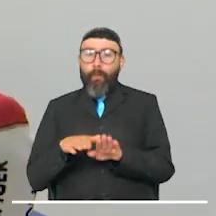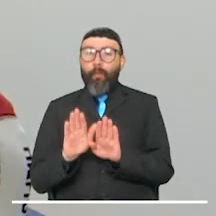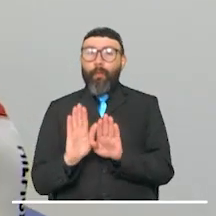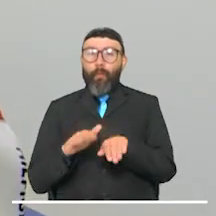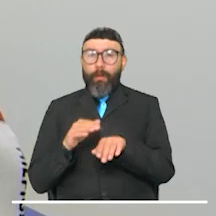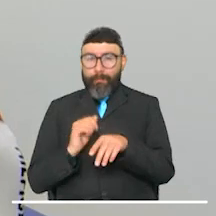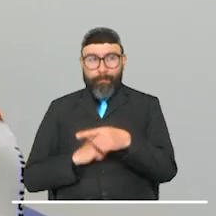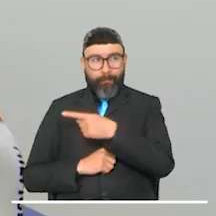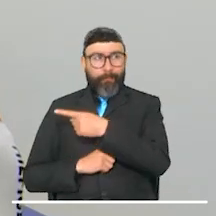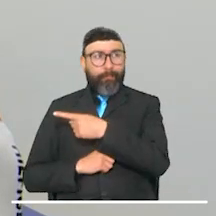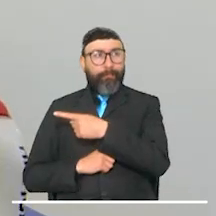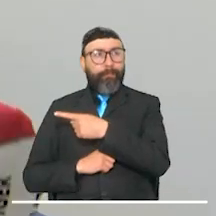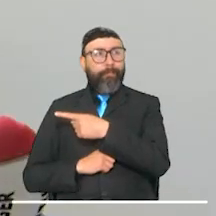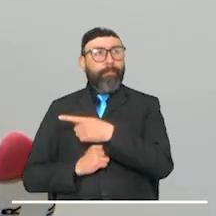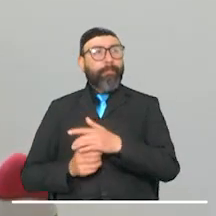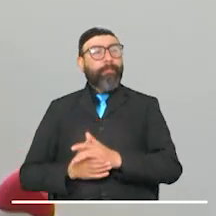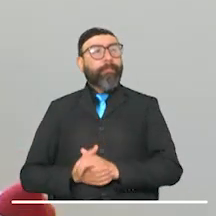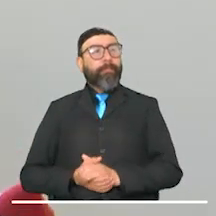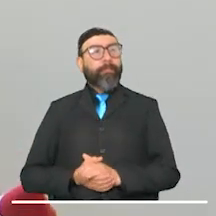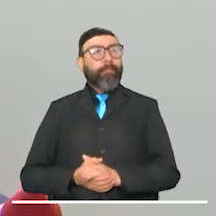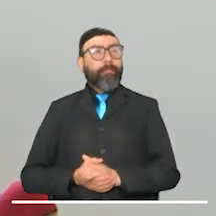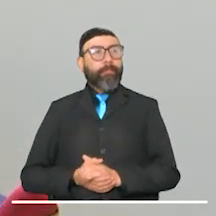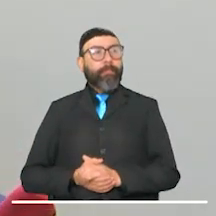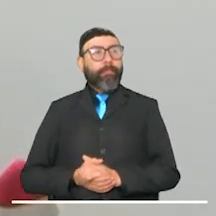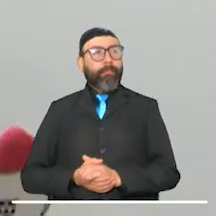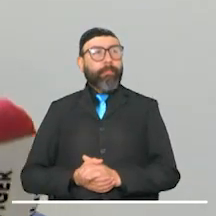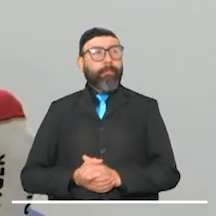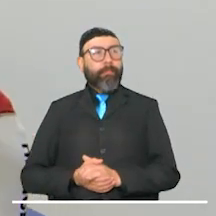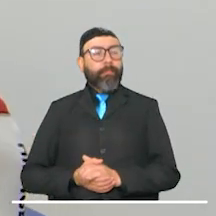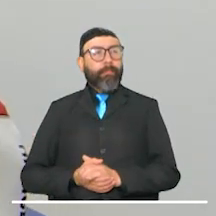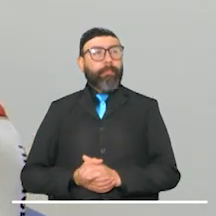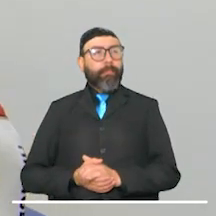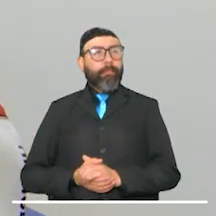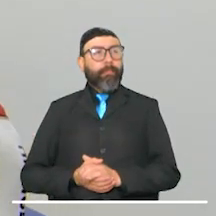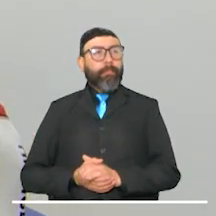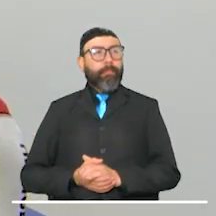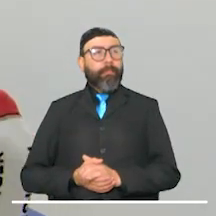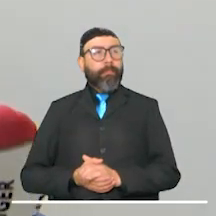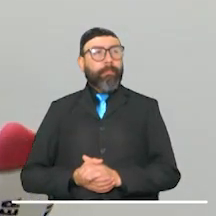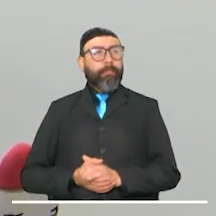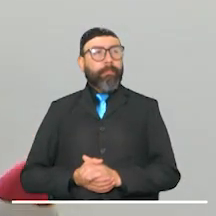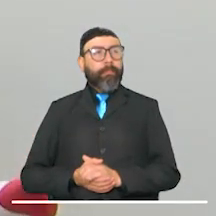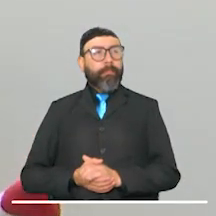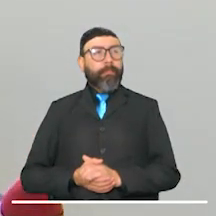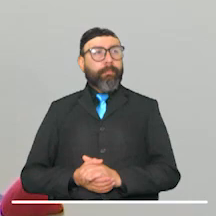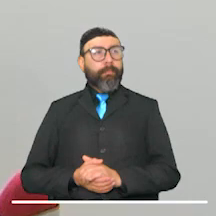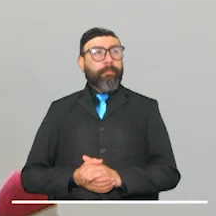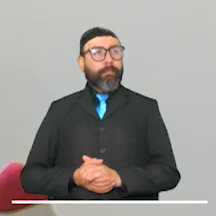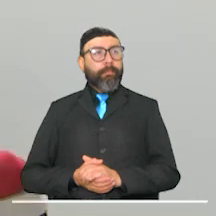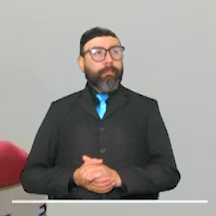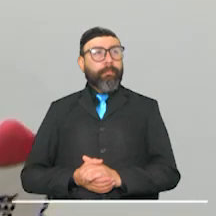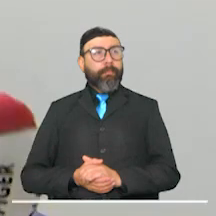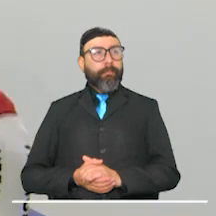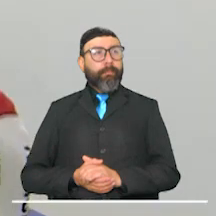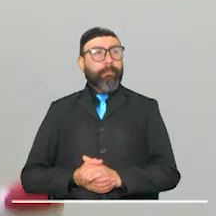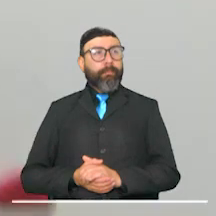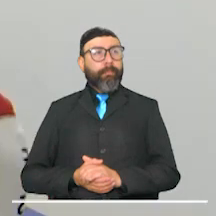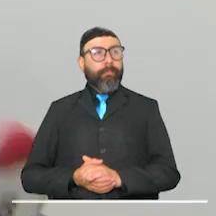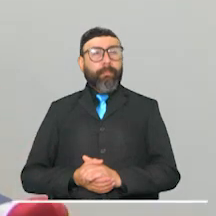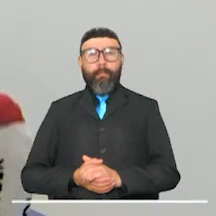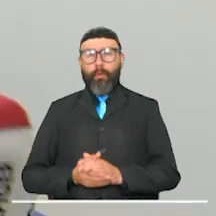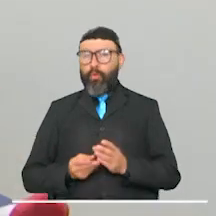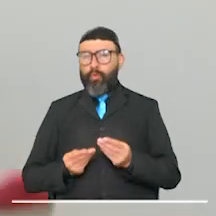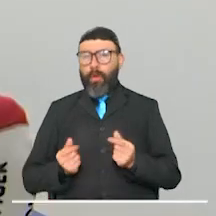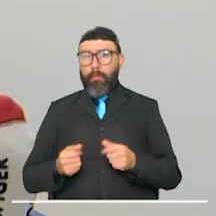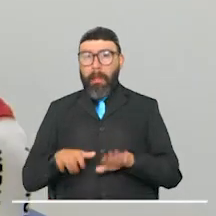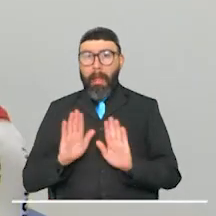punta de pie hacia arriba punta de pie hacia abajo punta de pie hacia arriba punta de pie hacia abajo despacio